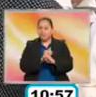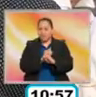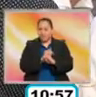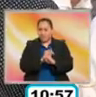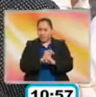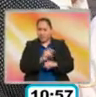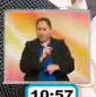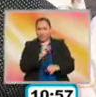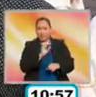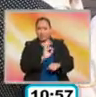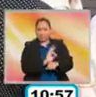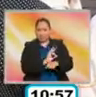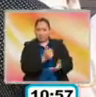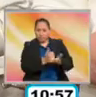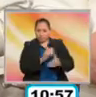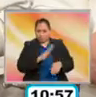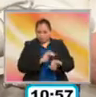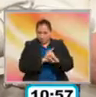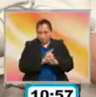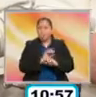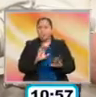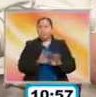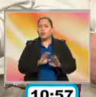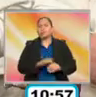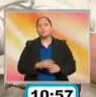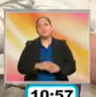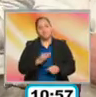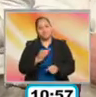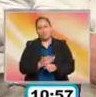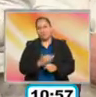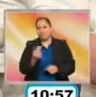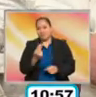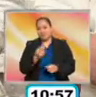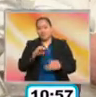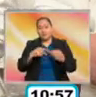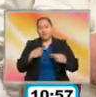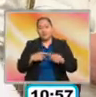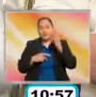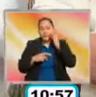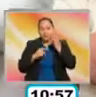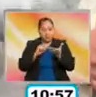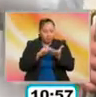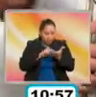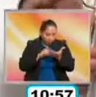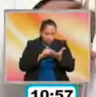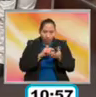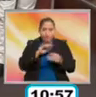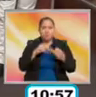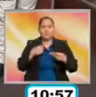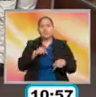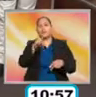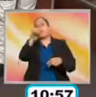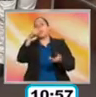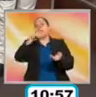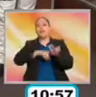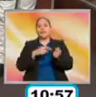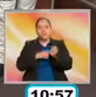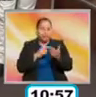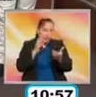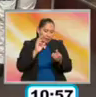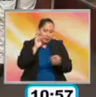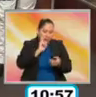internet. ¿Tú como grupero cómo ves esta situación? Mira, yo creo que ahorita es una necesidad, yo creo que todo el mundo está pegado al teléfono y si te das cuenta, mira la gente que está ahí atrás, que están con